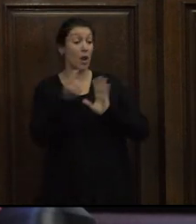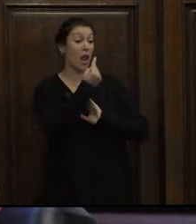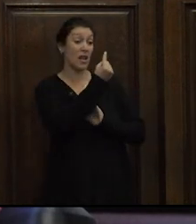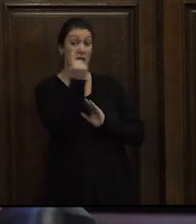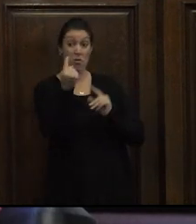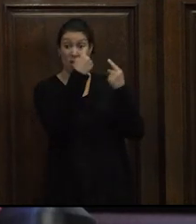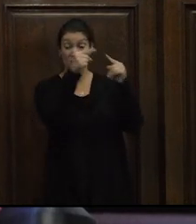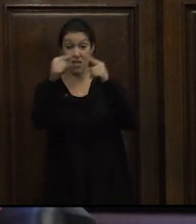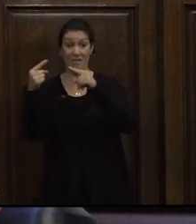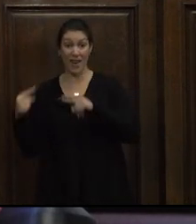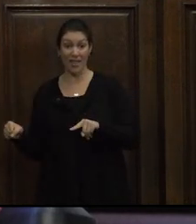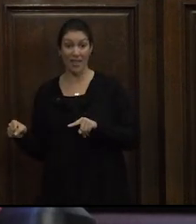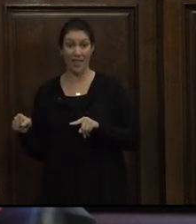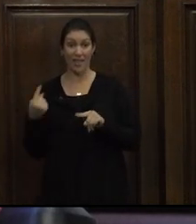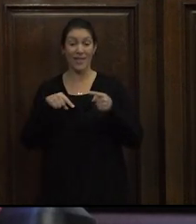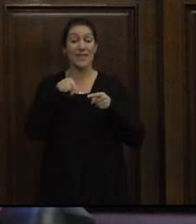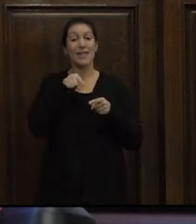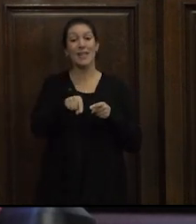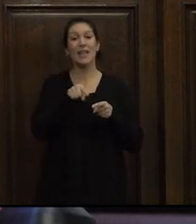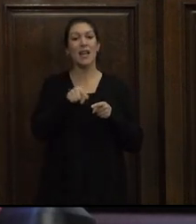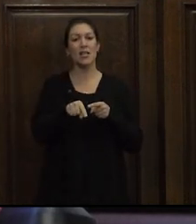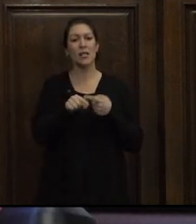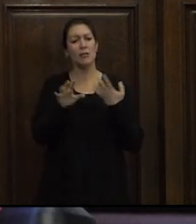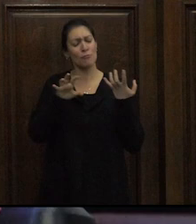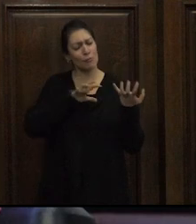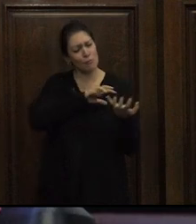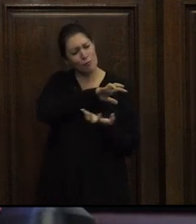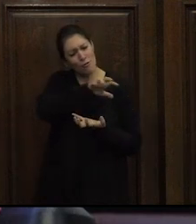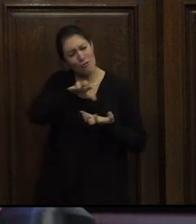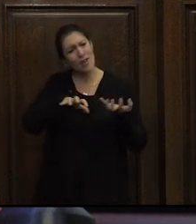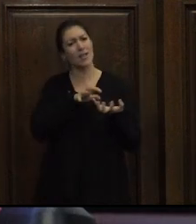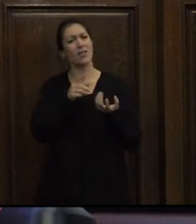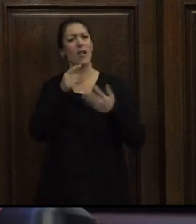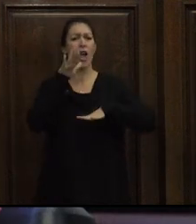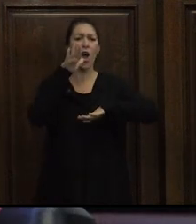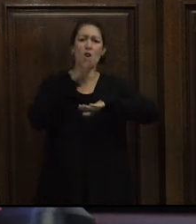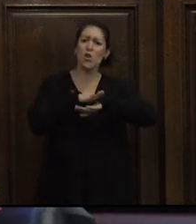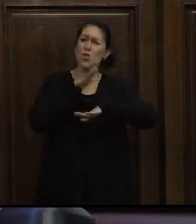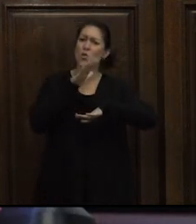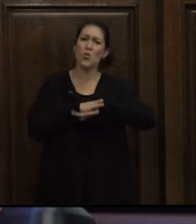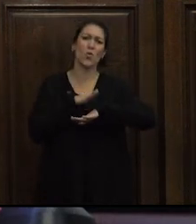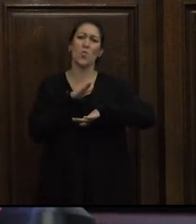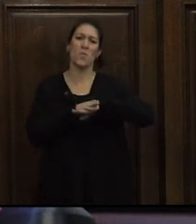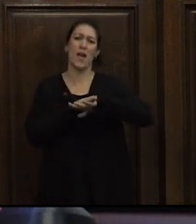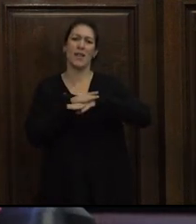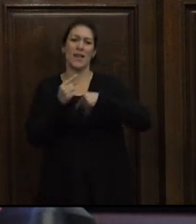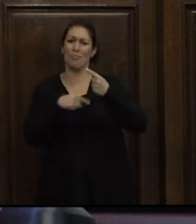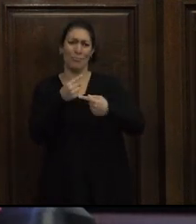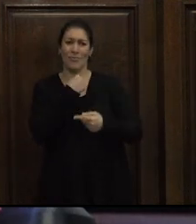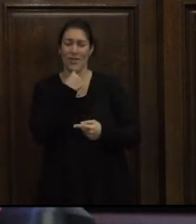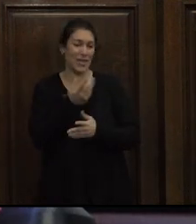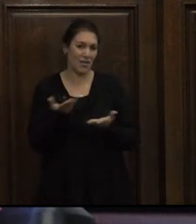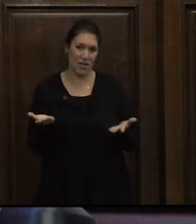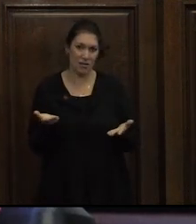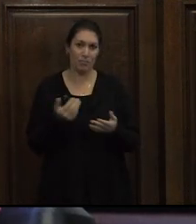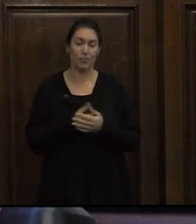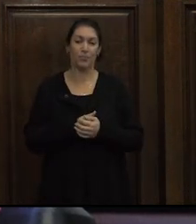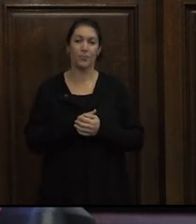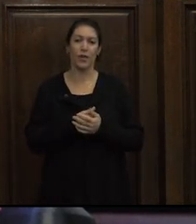diferentes, entonces eso aparece una serie de conflictos. La culpa deja de ser este mecanismo tan eficaz